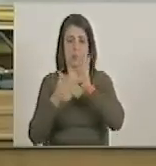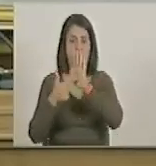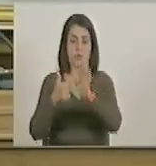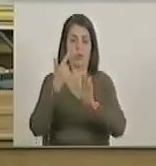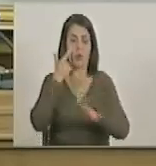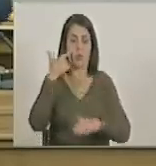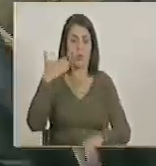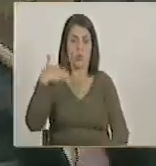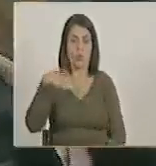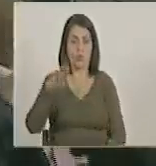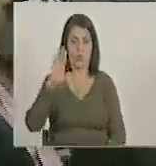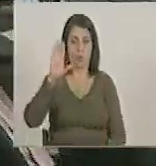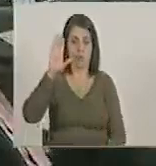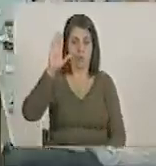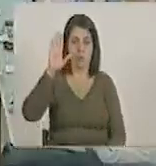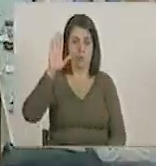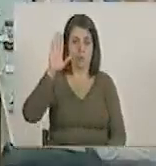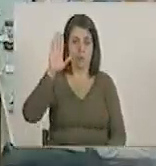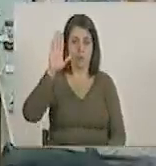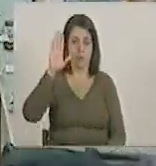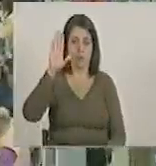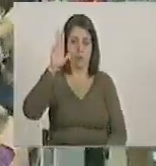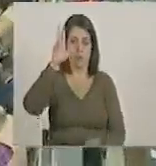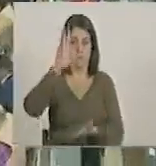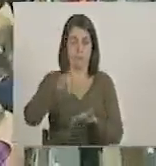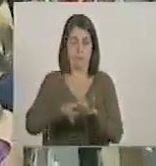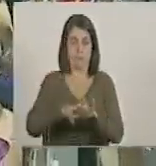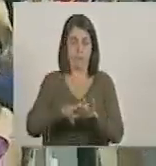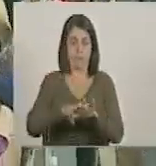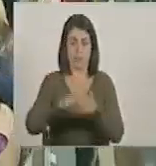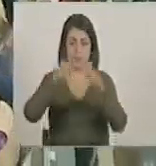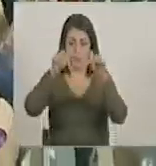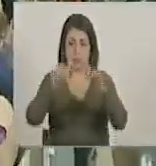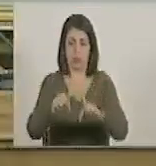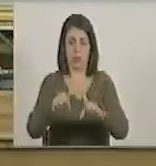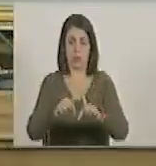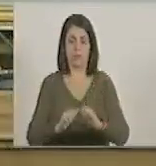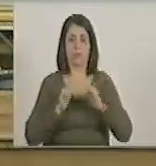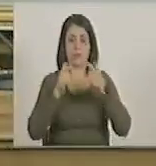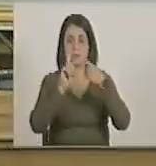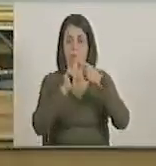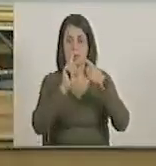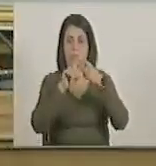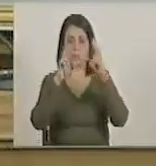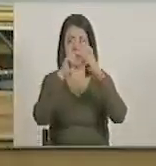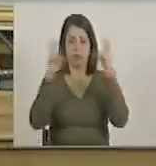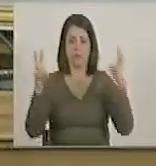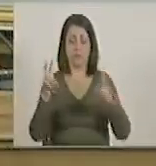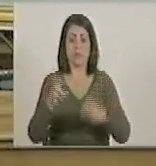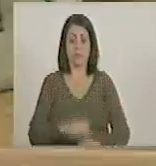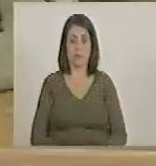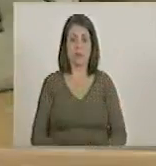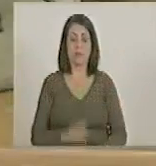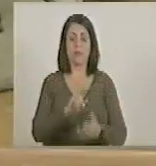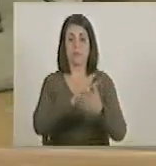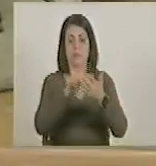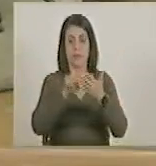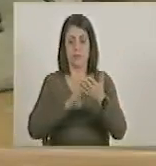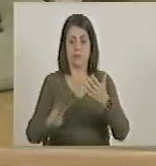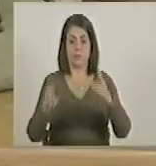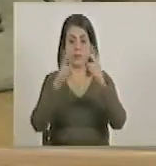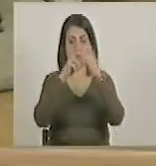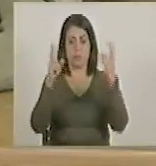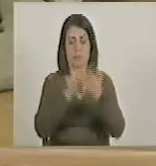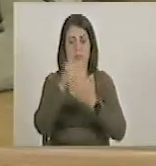señal de costumbre. Queda aprobado el orden del día. Primer punto del orden del día, ciudadana secretaria. Primera discusión